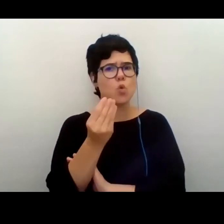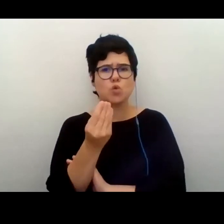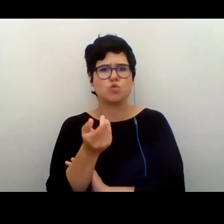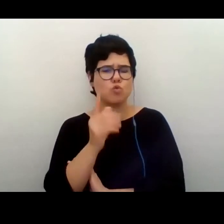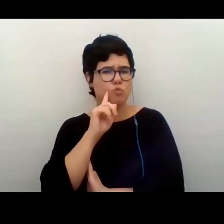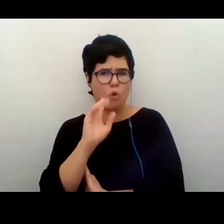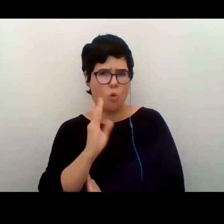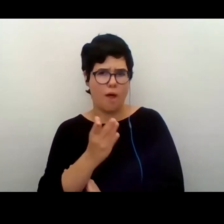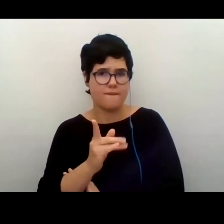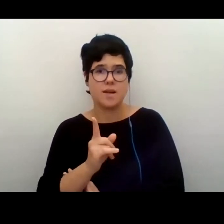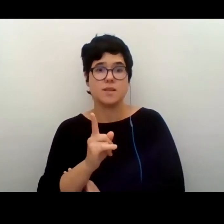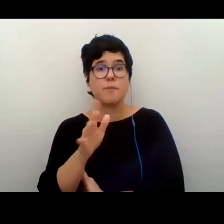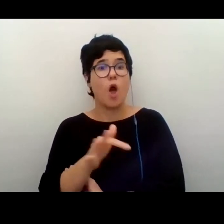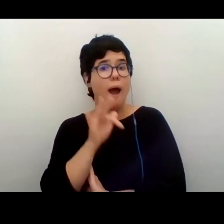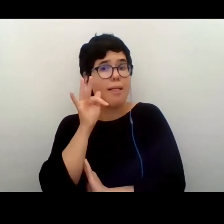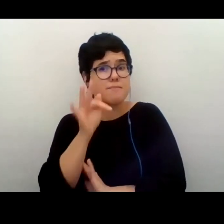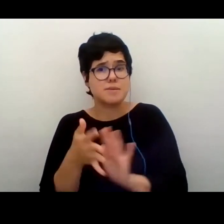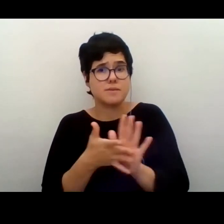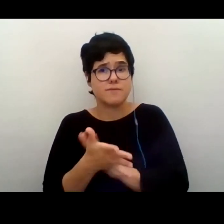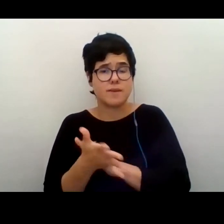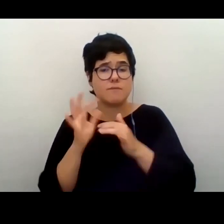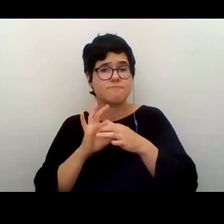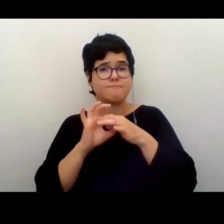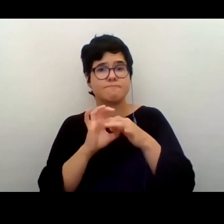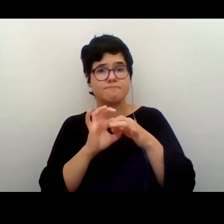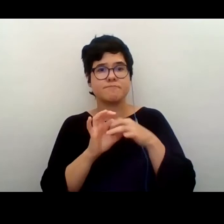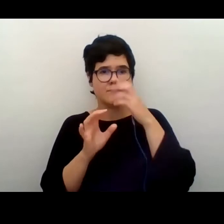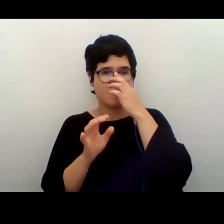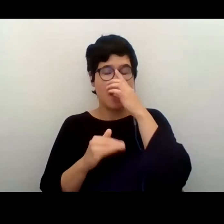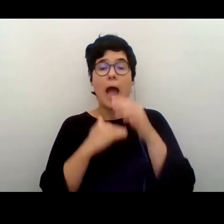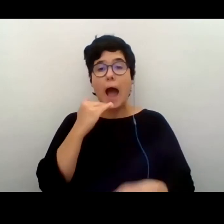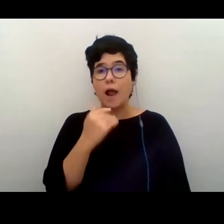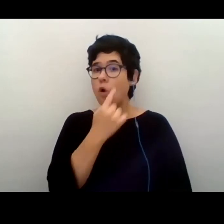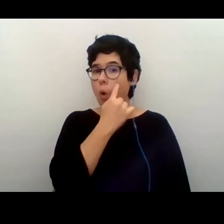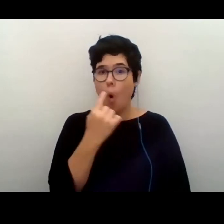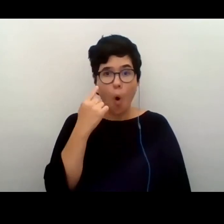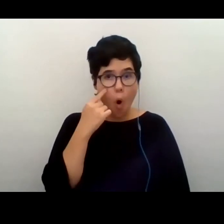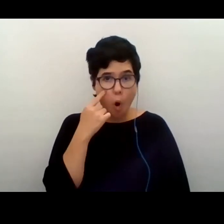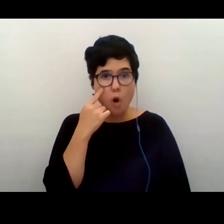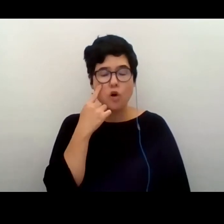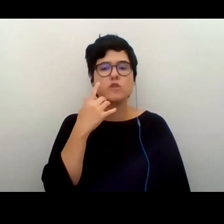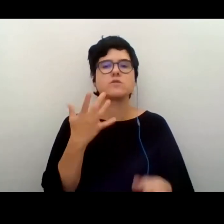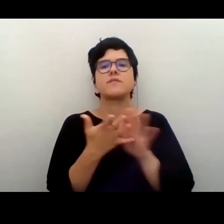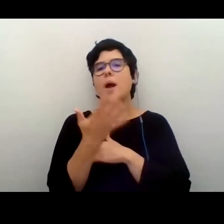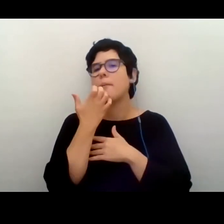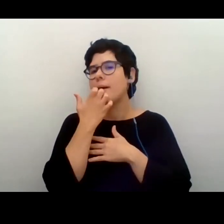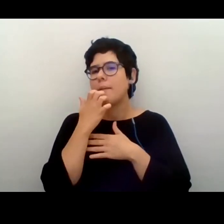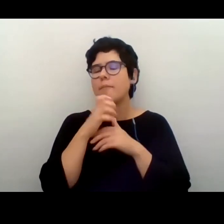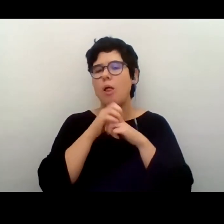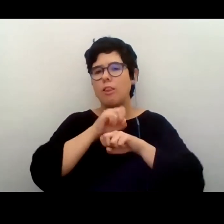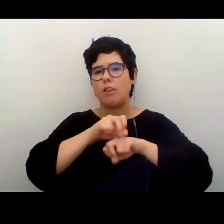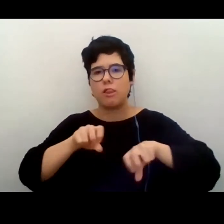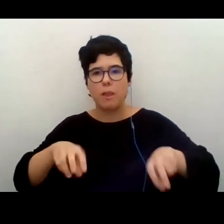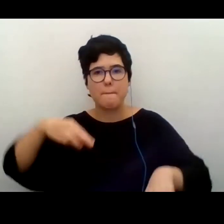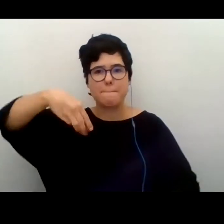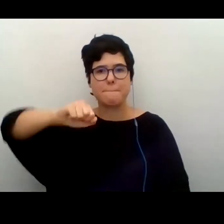patología, pero además para todo lo que tiene que ver con la patología ocular, con la degeneración macular, por ejemplo, toda